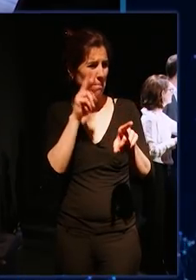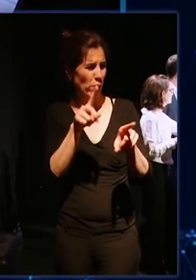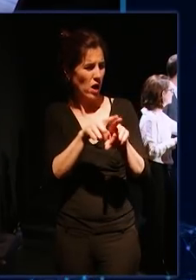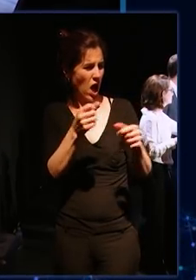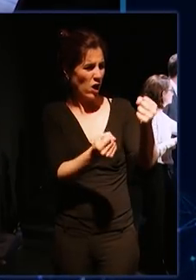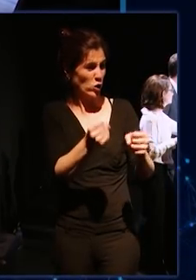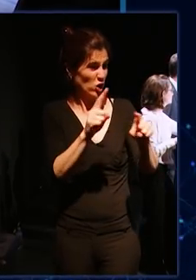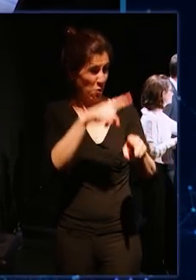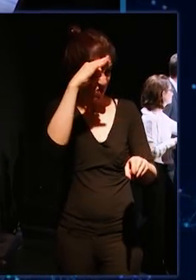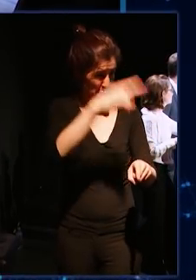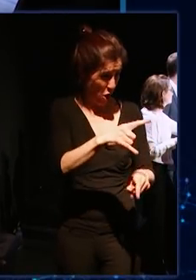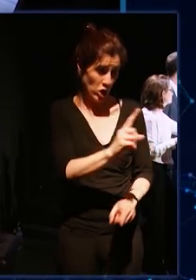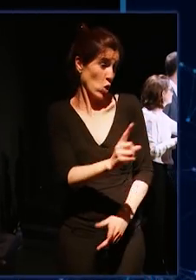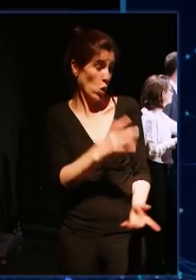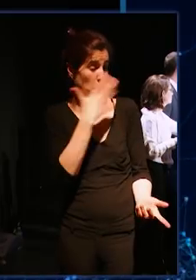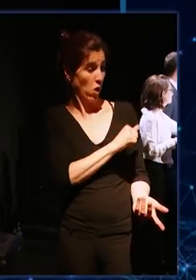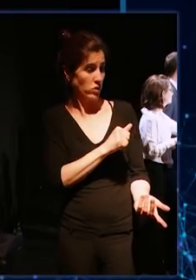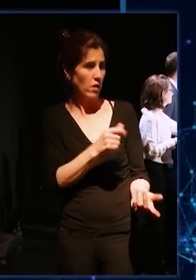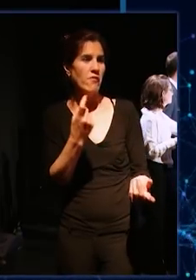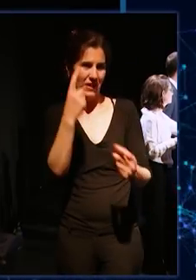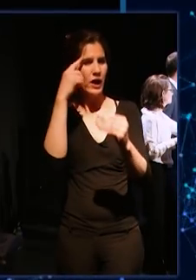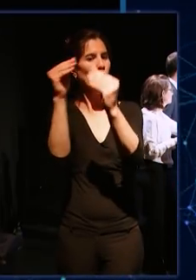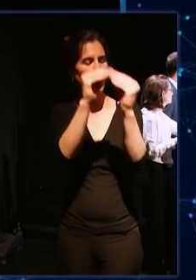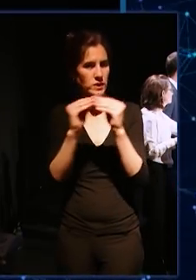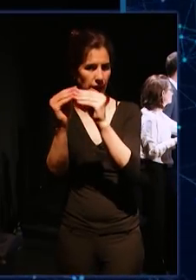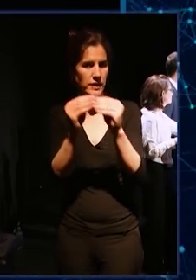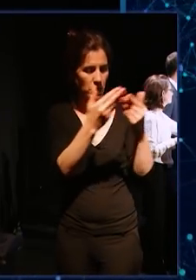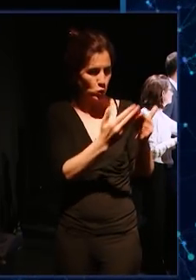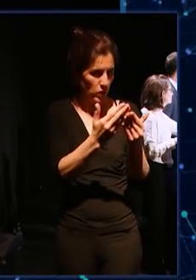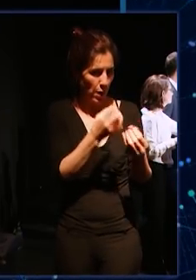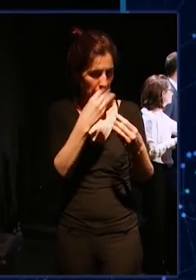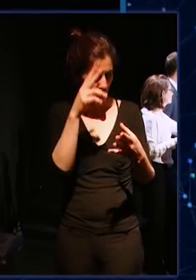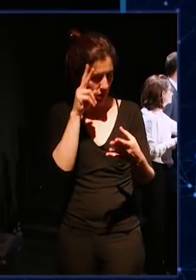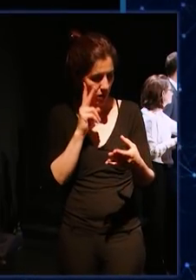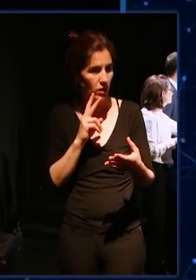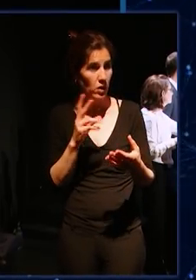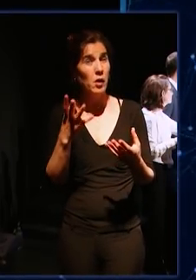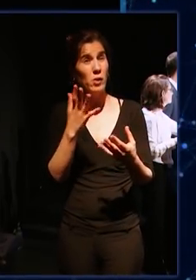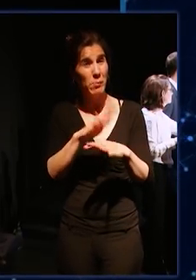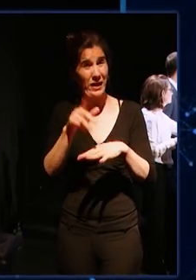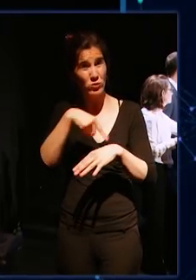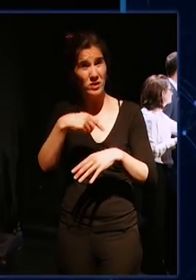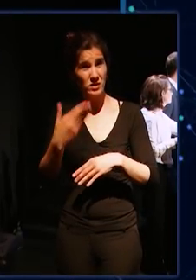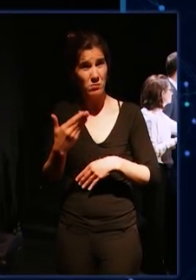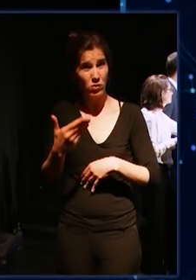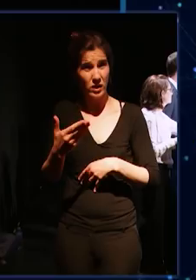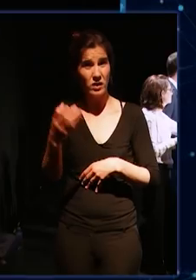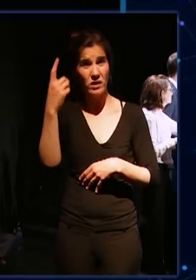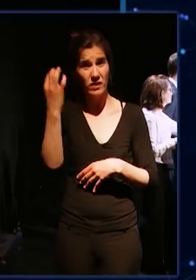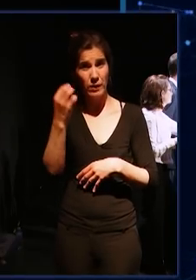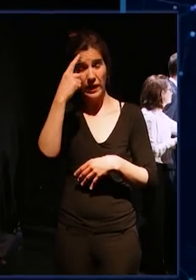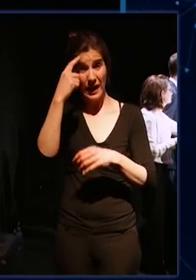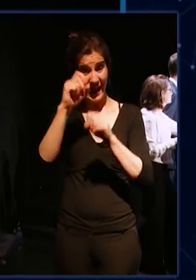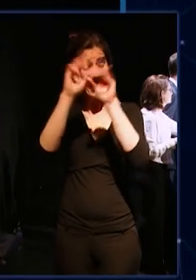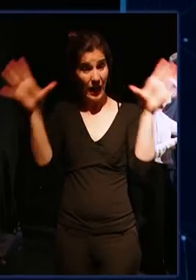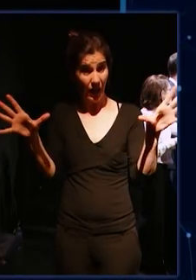O sea, son temas que también se deben de consensuar entre todos, pero lo que sí que nos debe de quedar claro a nosotros es que el tema de